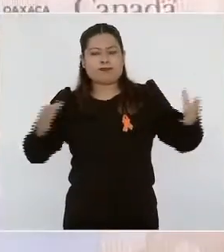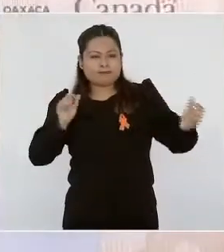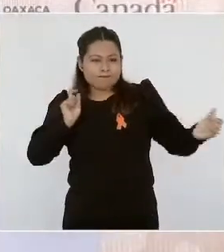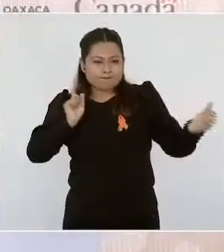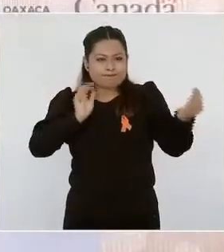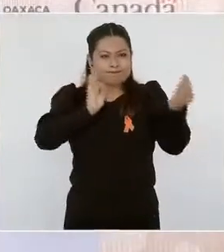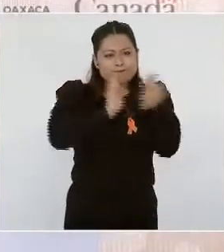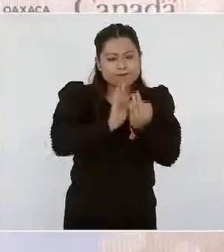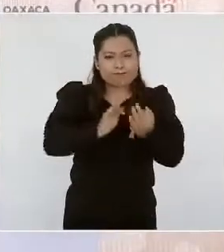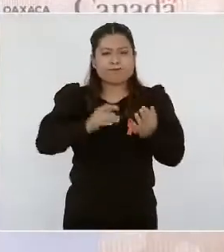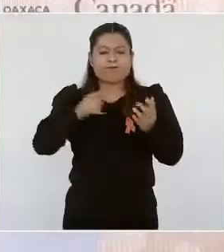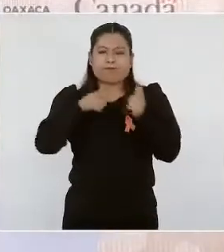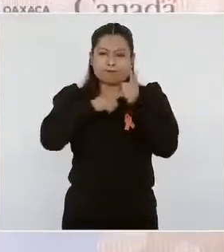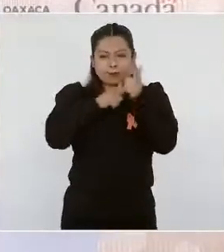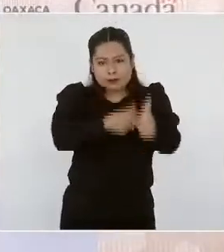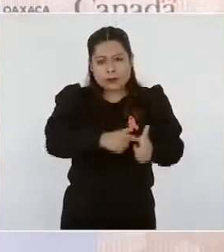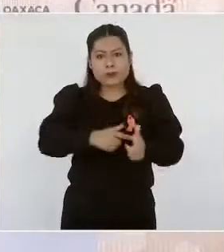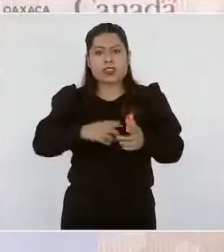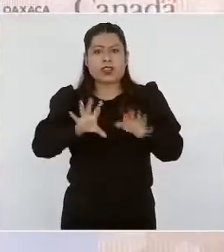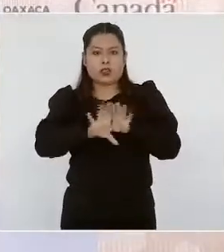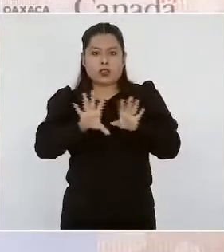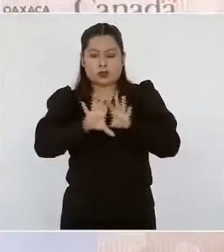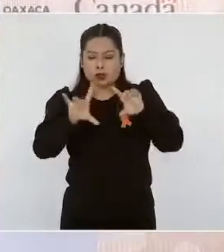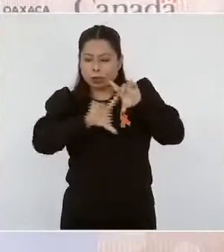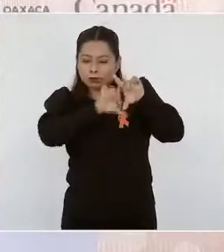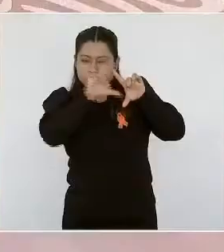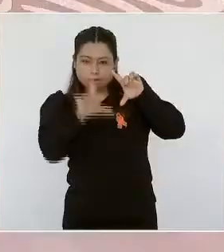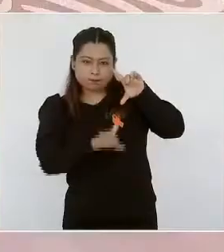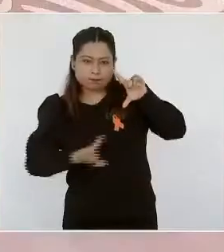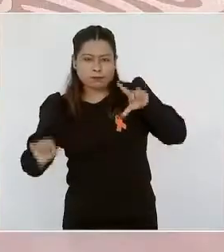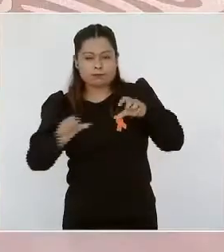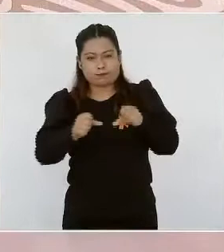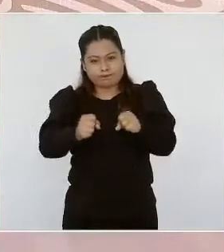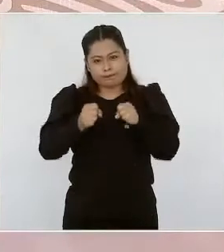enfrentó y mantuvo la idea de la república